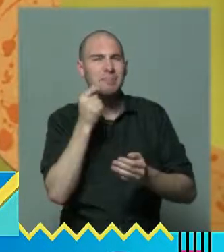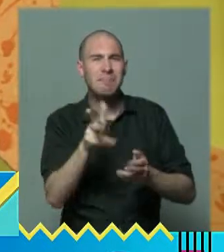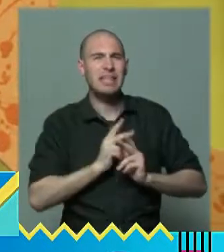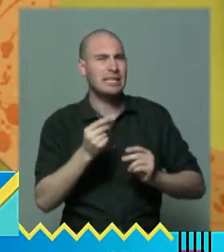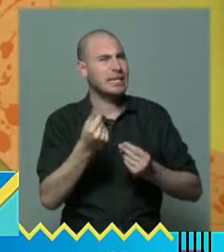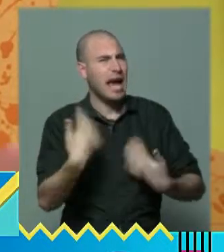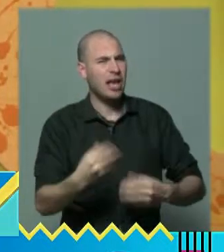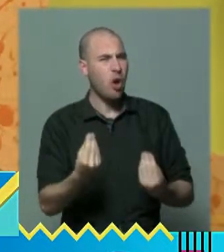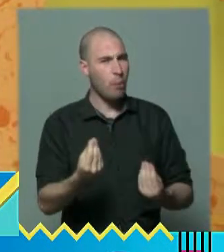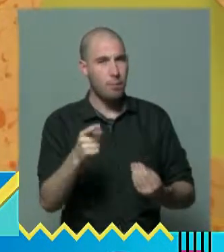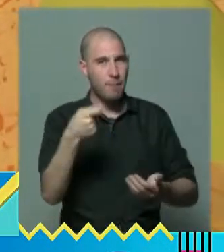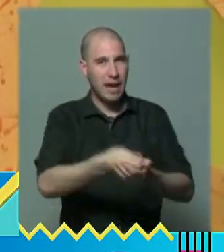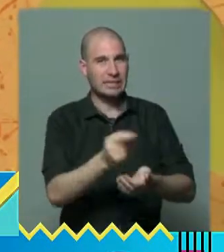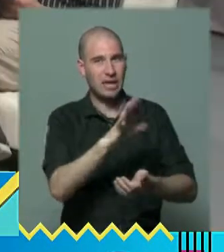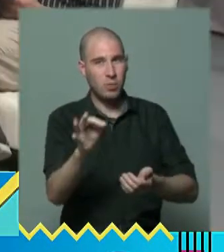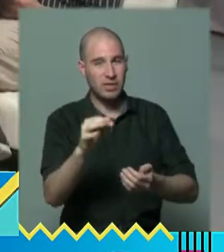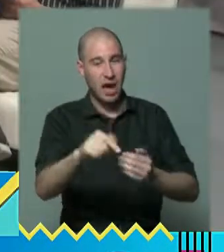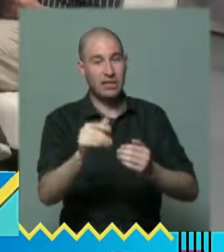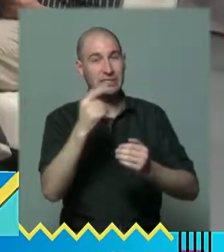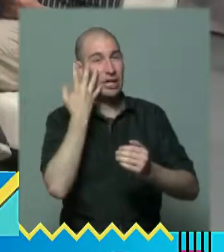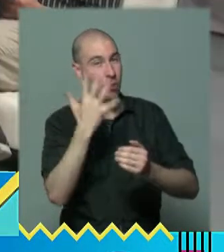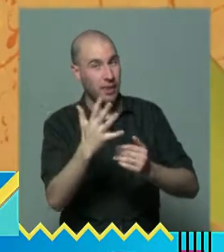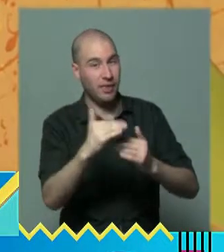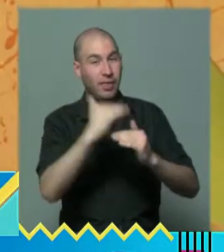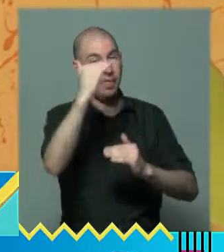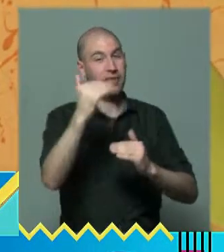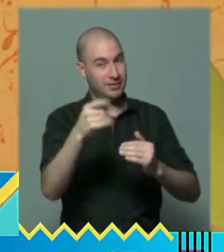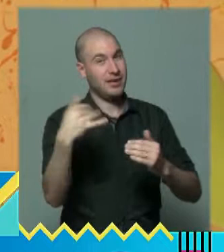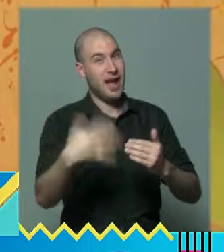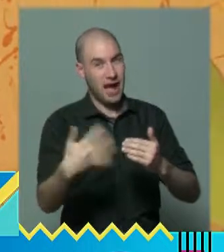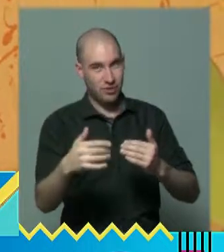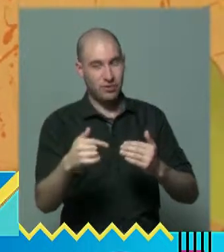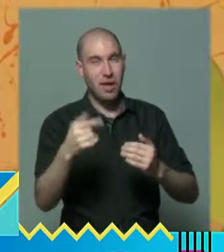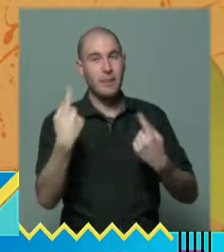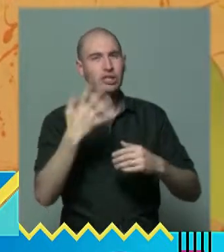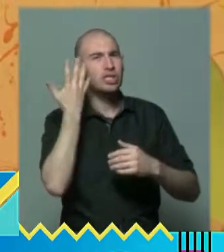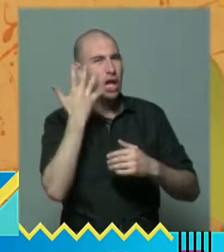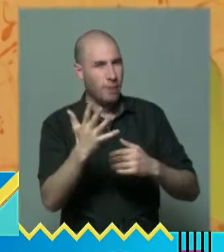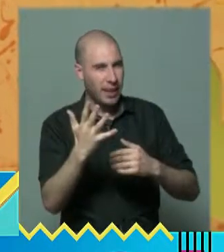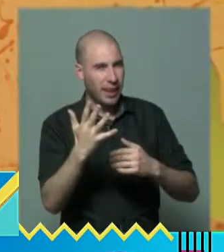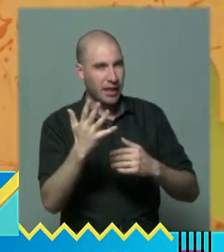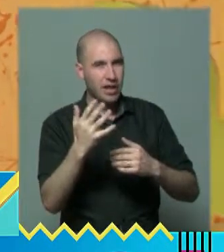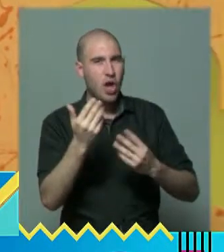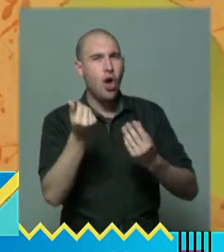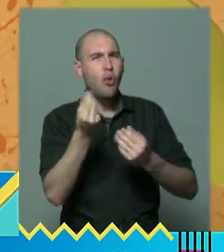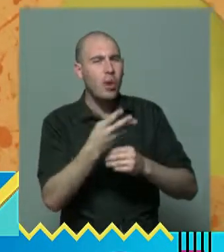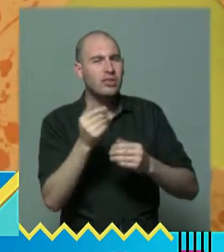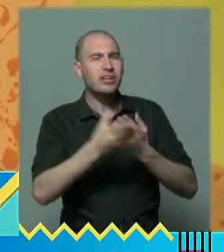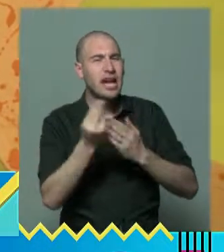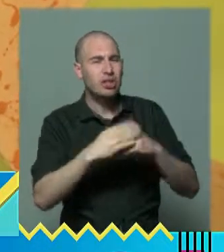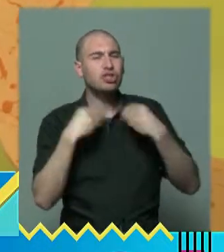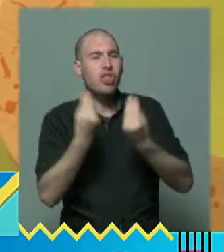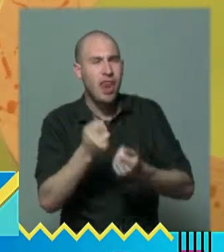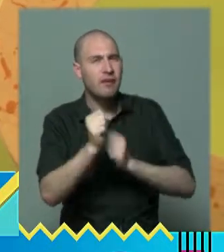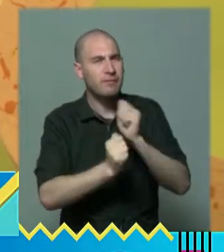la energía? Si usted pagaba 50 y ahora paga 5.000, y sí, le va a resultar caro. Ahora, esos 5.000, ¿cuánto representan en su costo